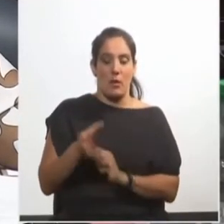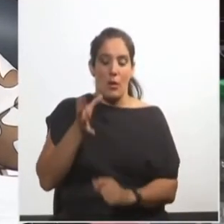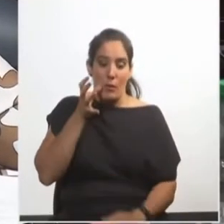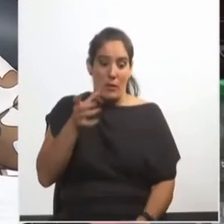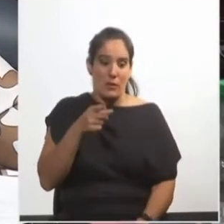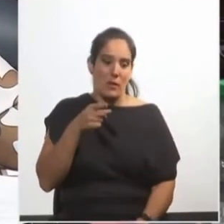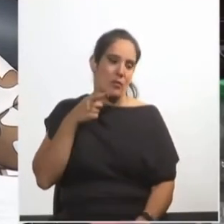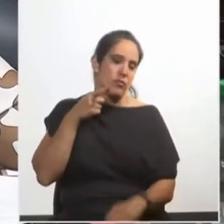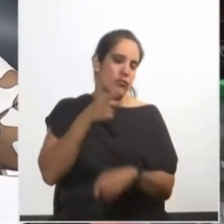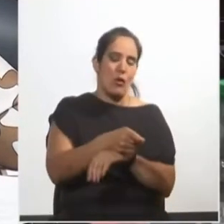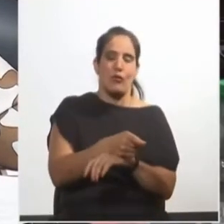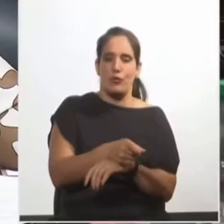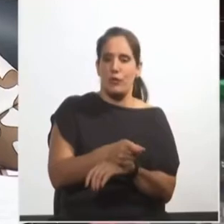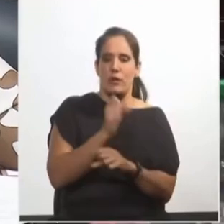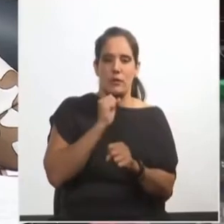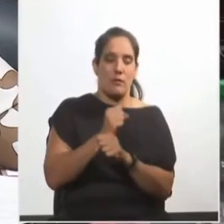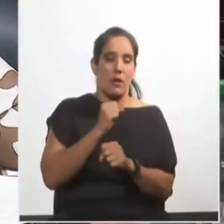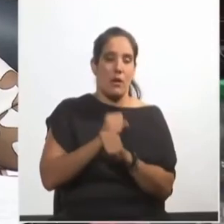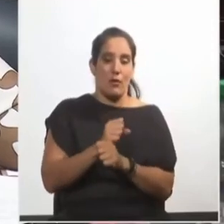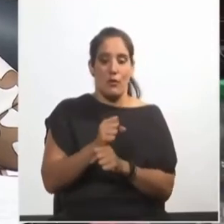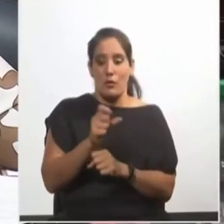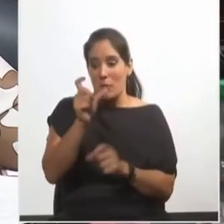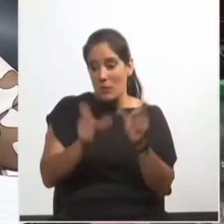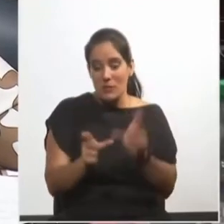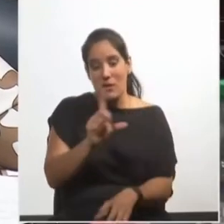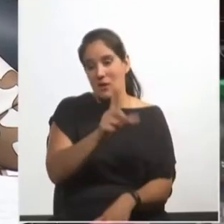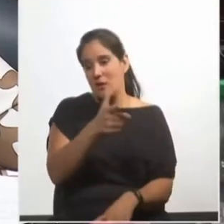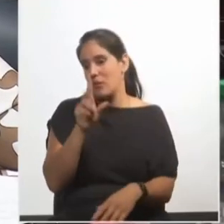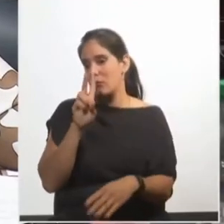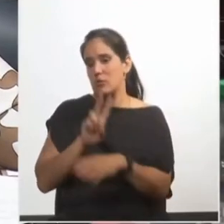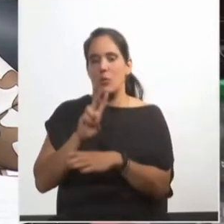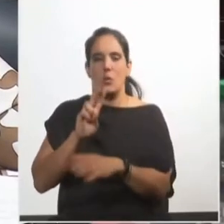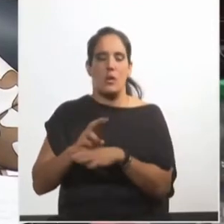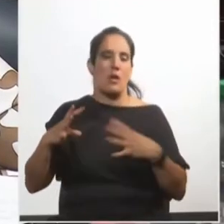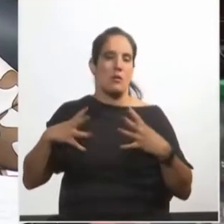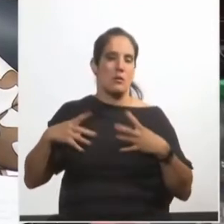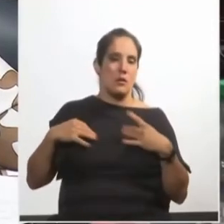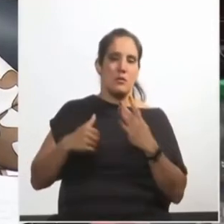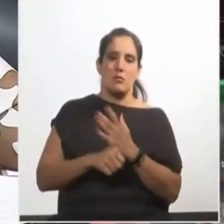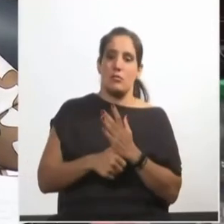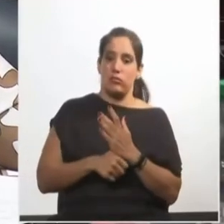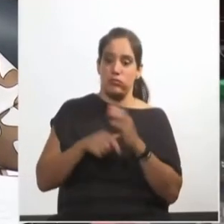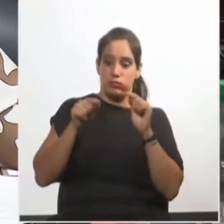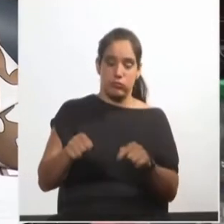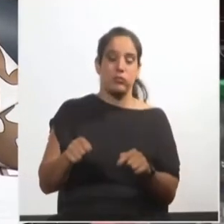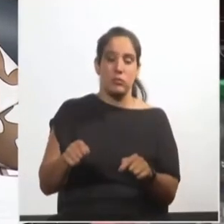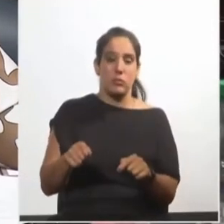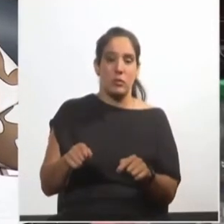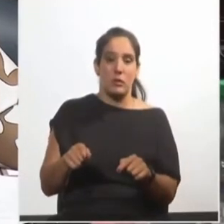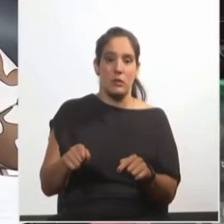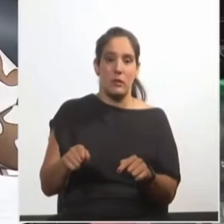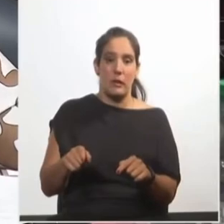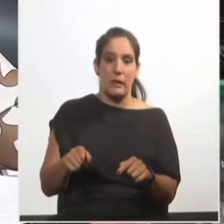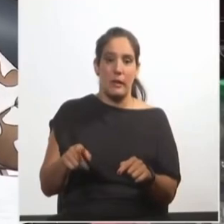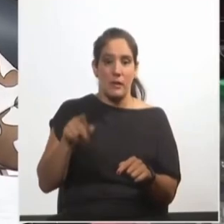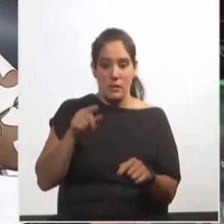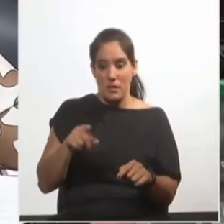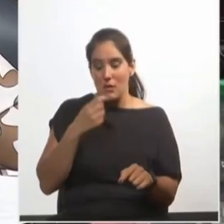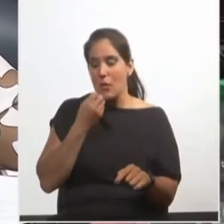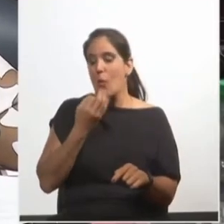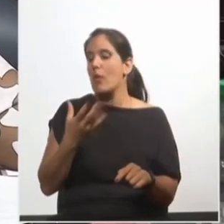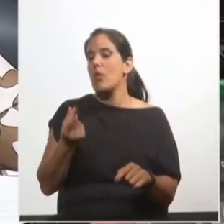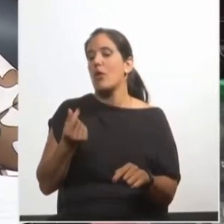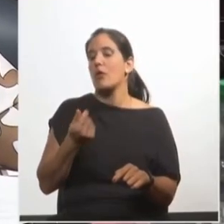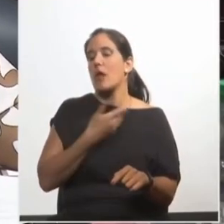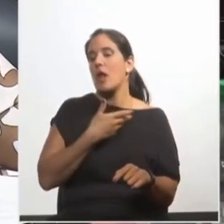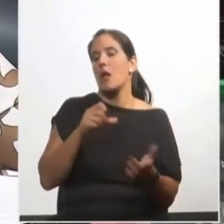dejar trabajadores sin cobertura y los costos sociales y económicos que esto generará no son tenidos en cuenta.